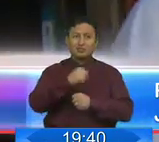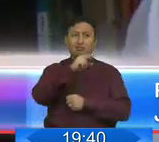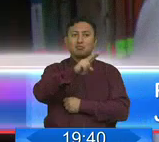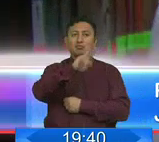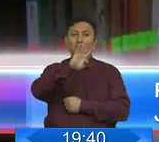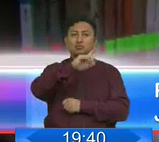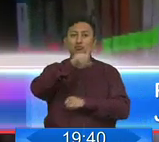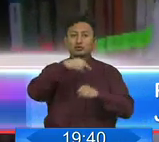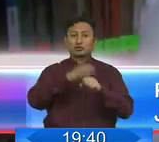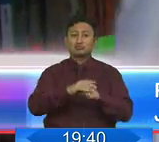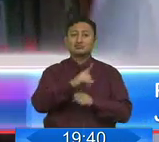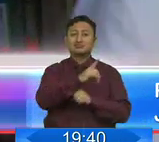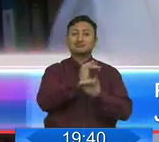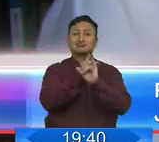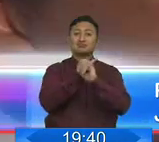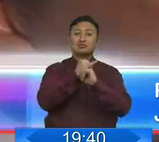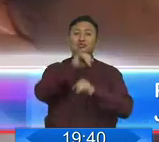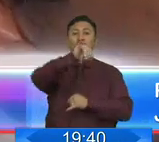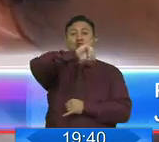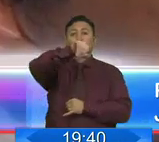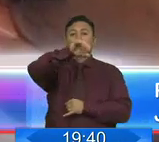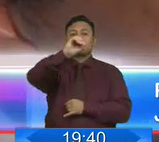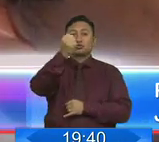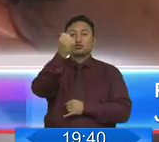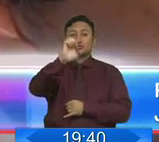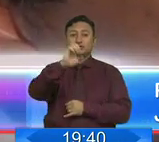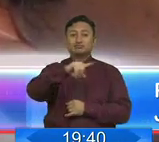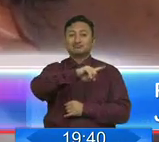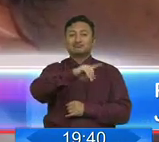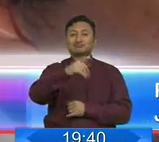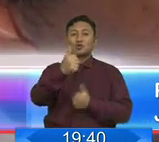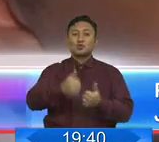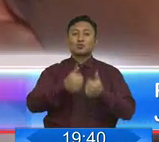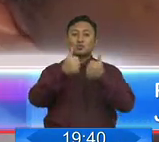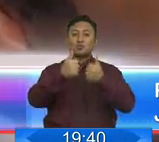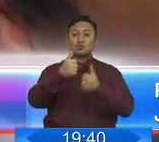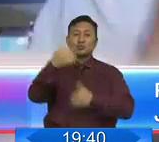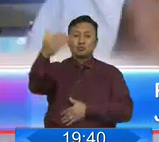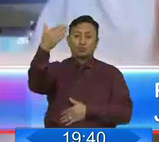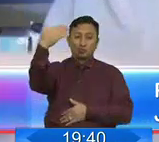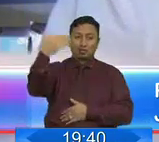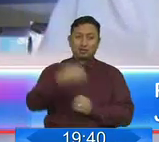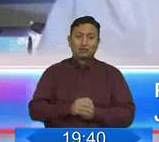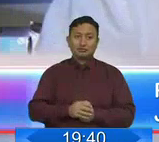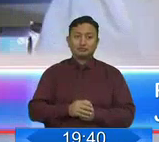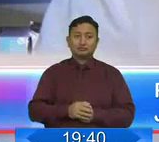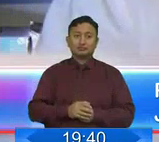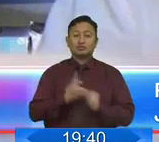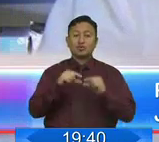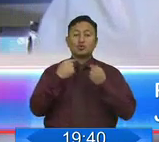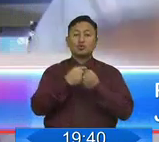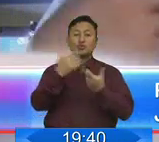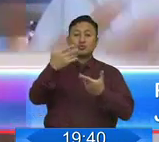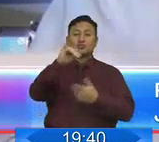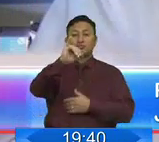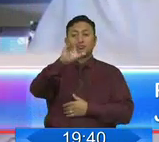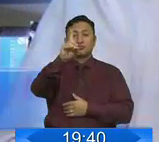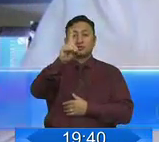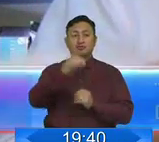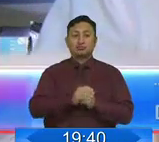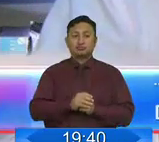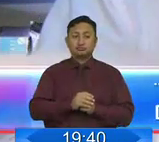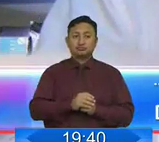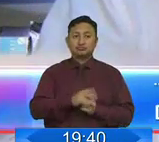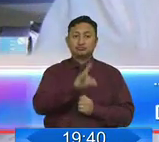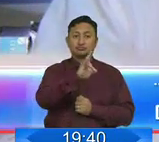ingeniero José Inca, candidato a la alcaldía por la Izquierda Democrática. Las 24 horas del día, los 7 días